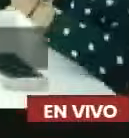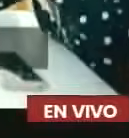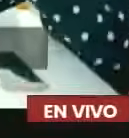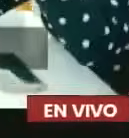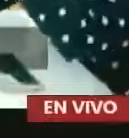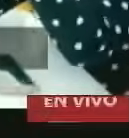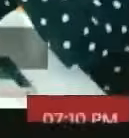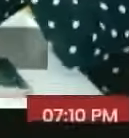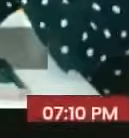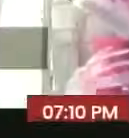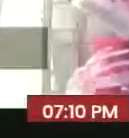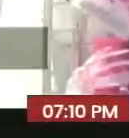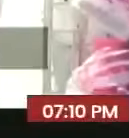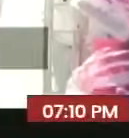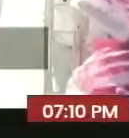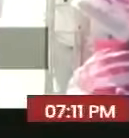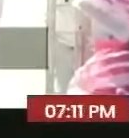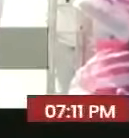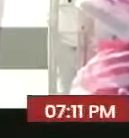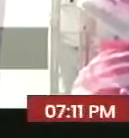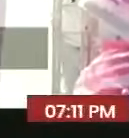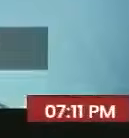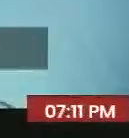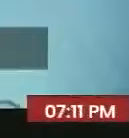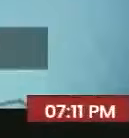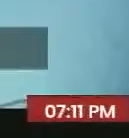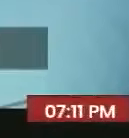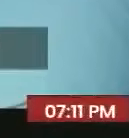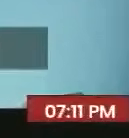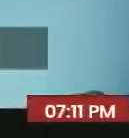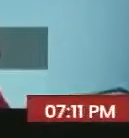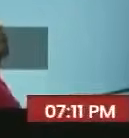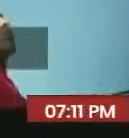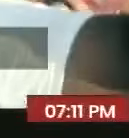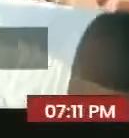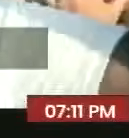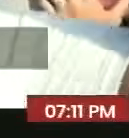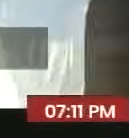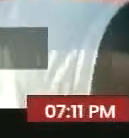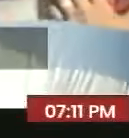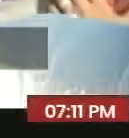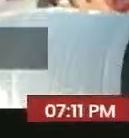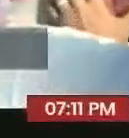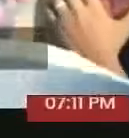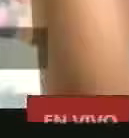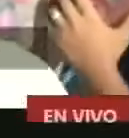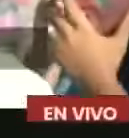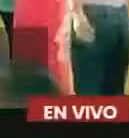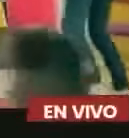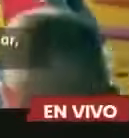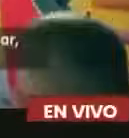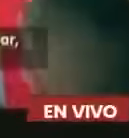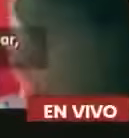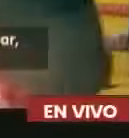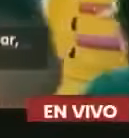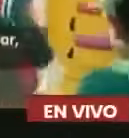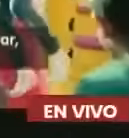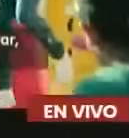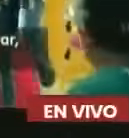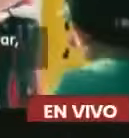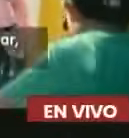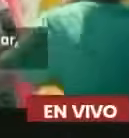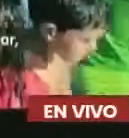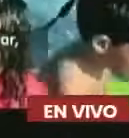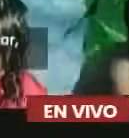Con pasión, con fuerza, con efectividad, con trabajo, haciendo más con menos, se